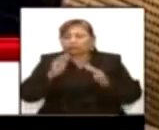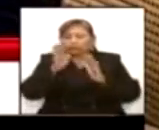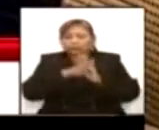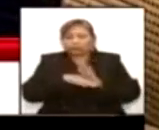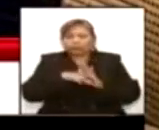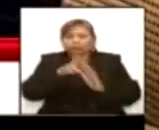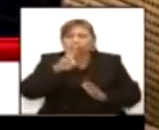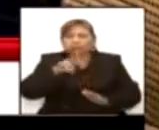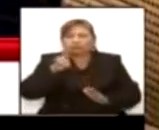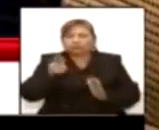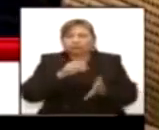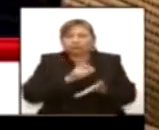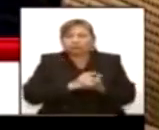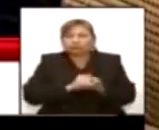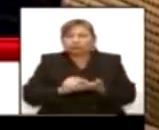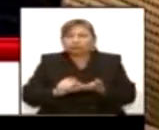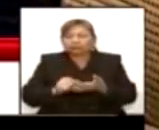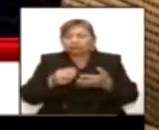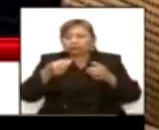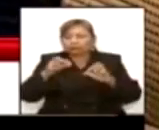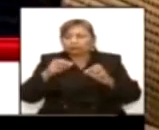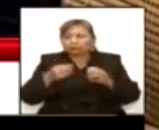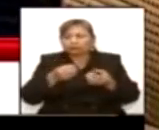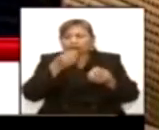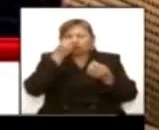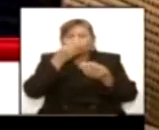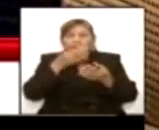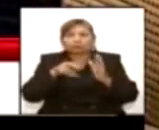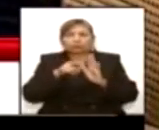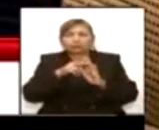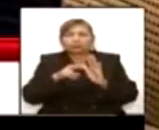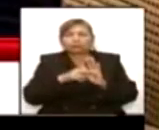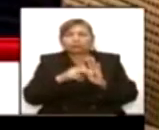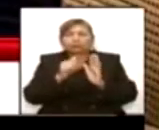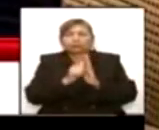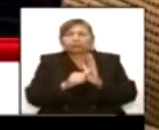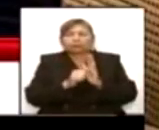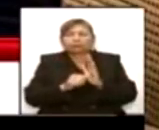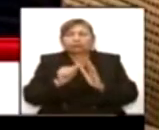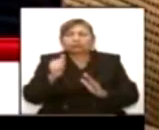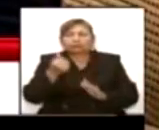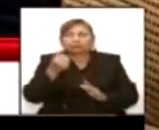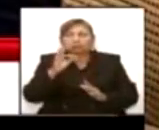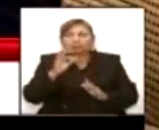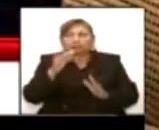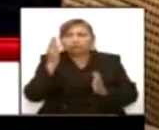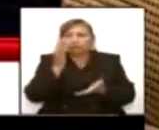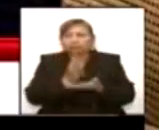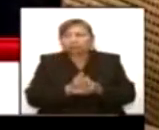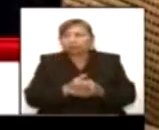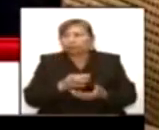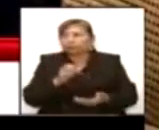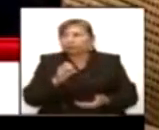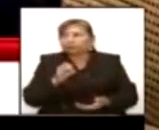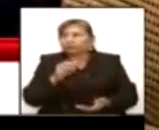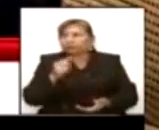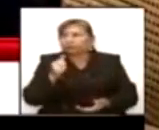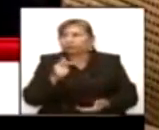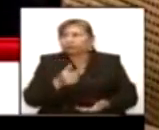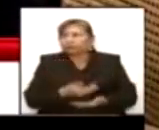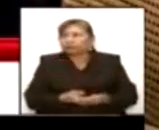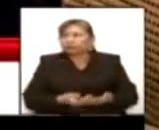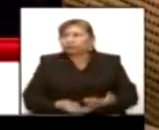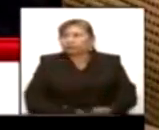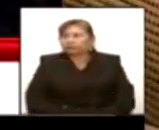22 semanas con consentimiento informado en el marco de lo dispuesto en el artículo 119 del Código Penal. Y es cierto lo que dijo el